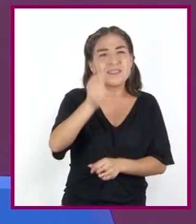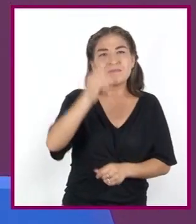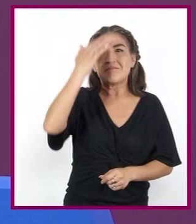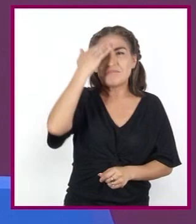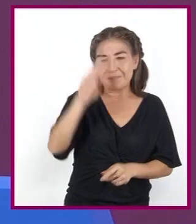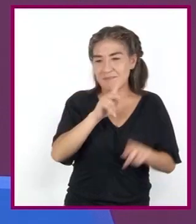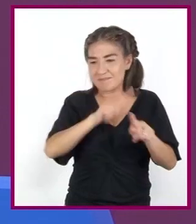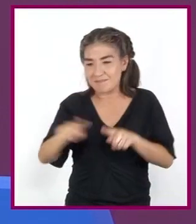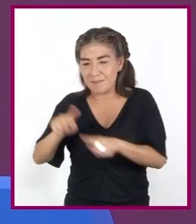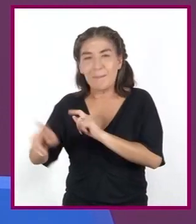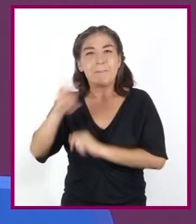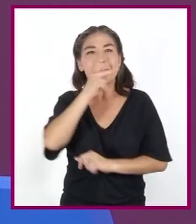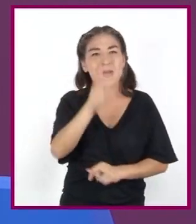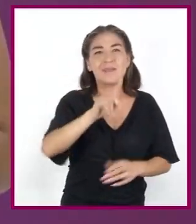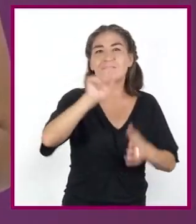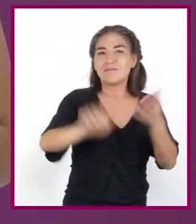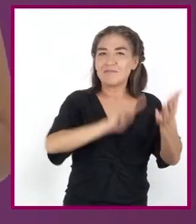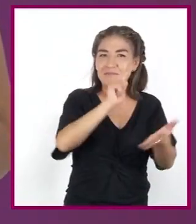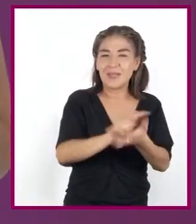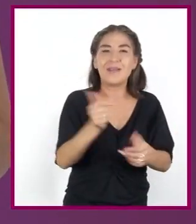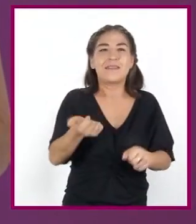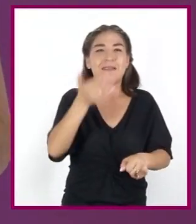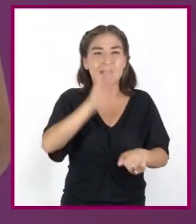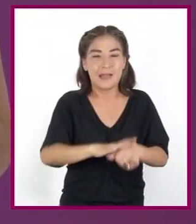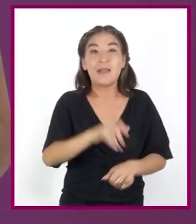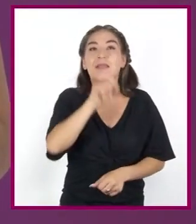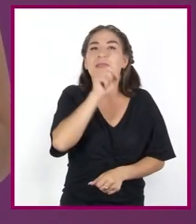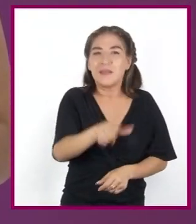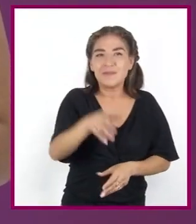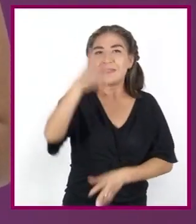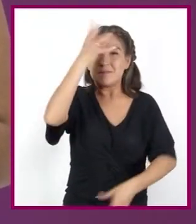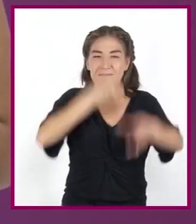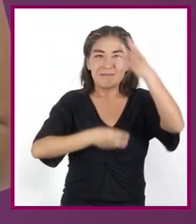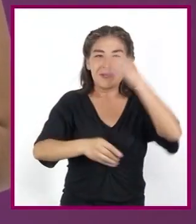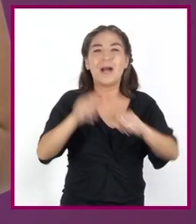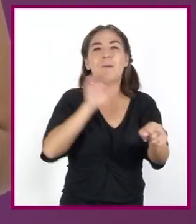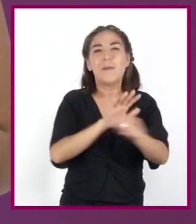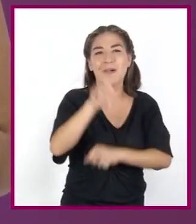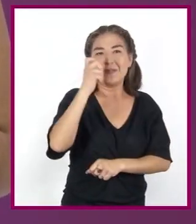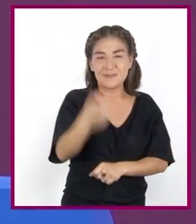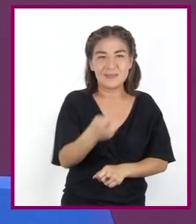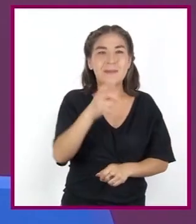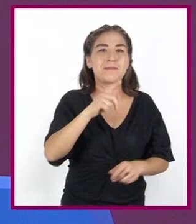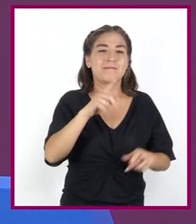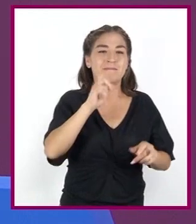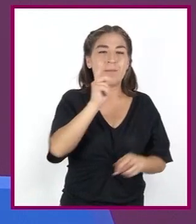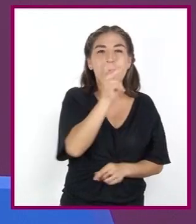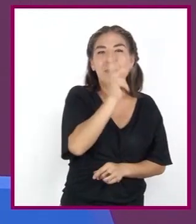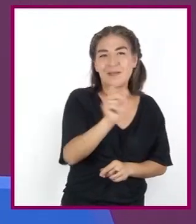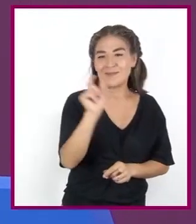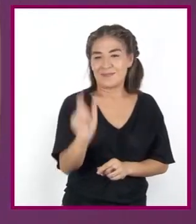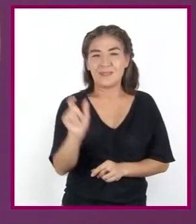varios documentos legales y administrativos, sino que aprendimos parte de la terminología que